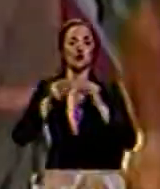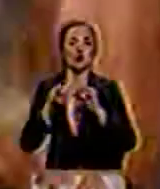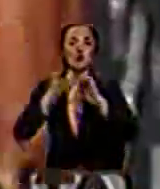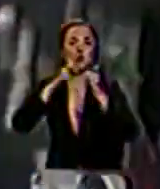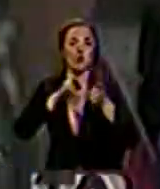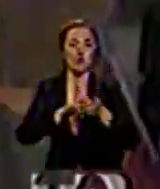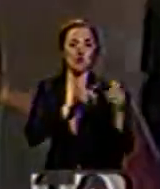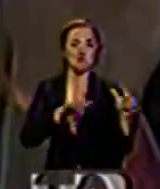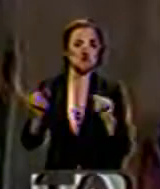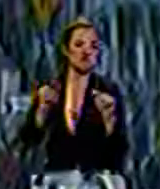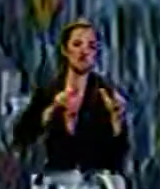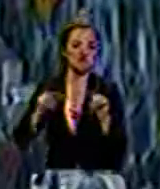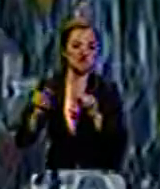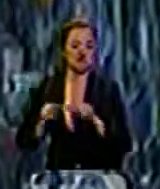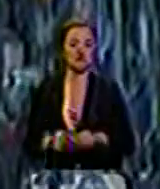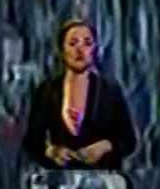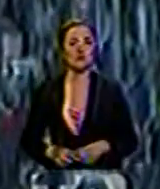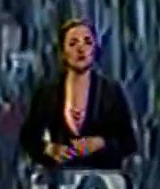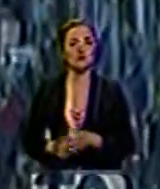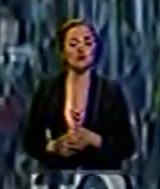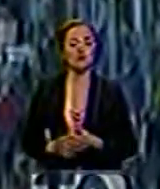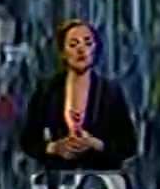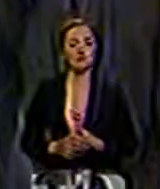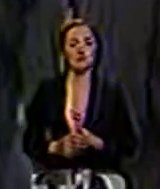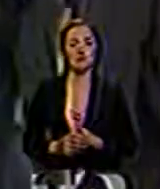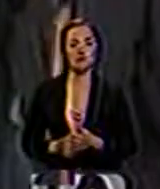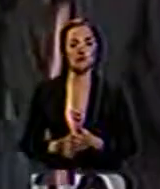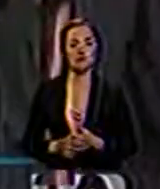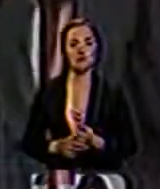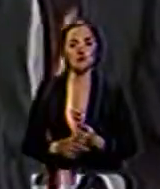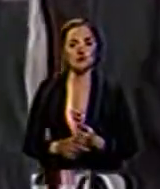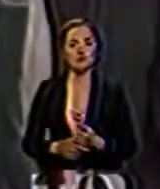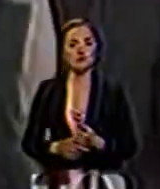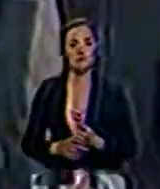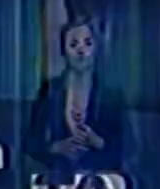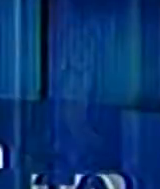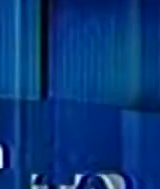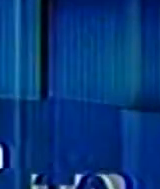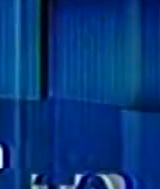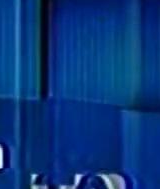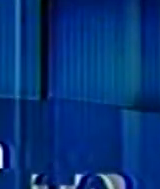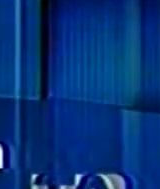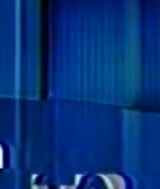para manejar la crisis migratoria. En Quito, María Gracia Costa, 24 horas.